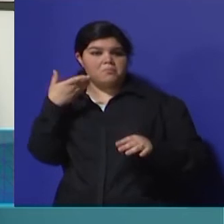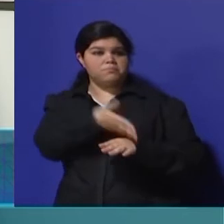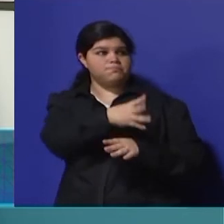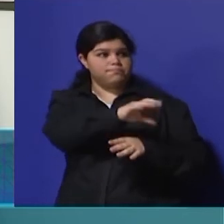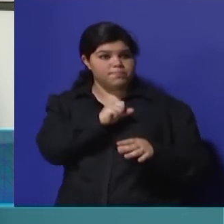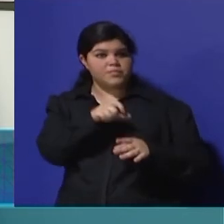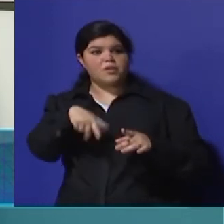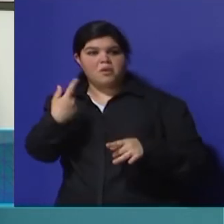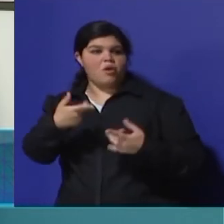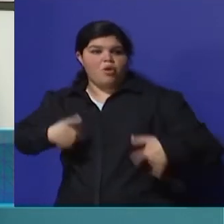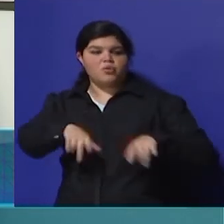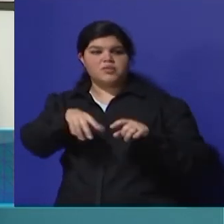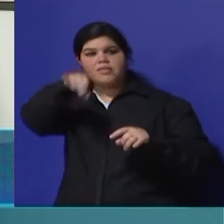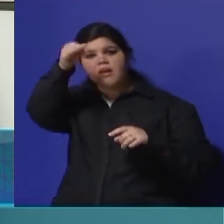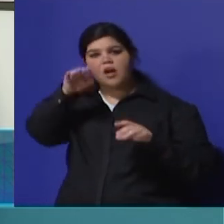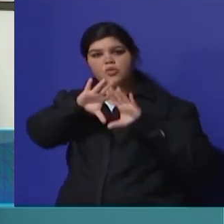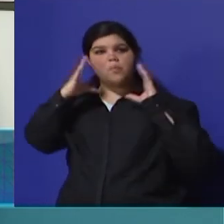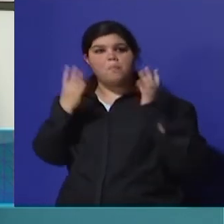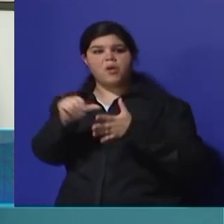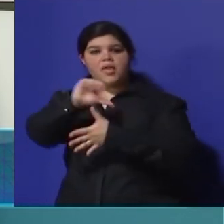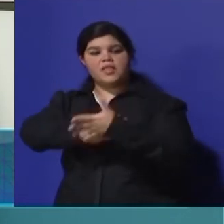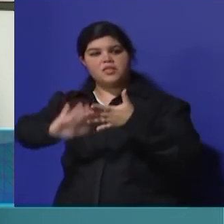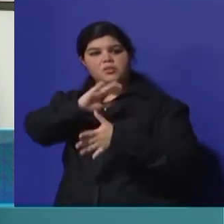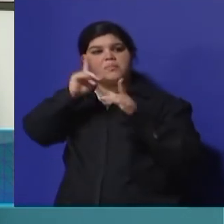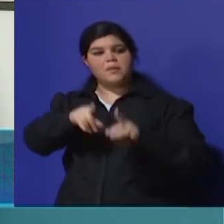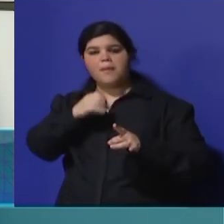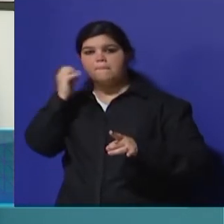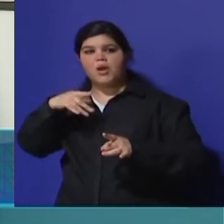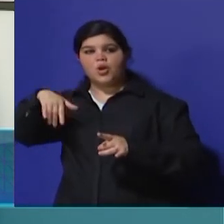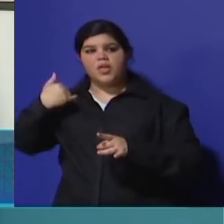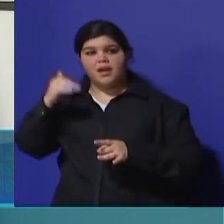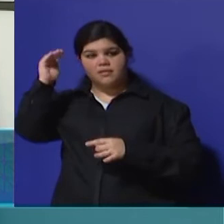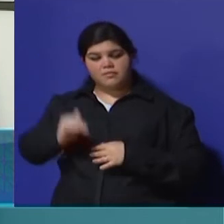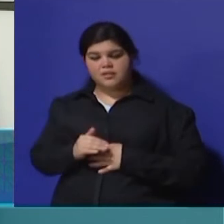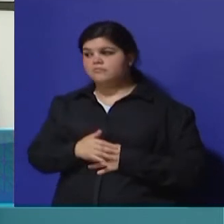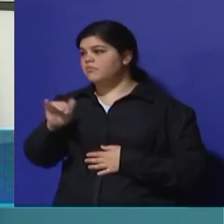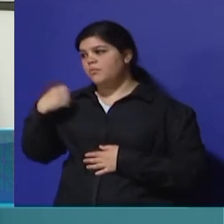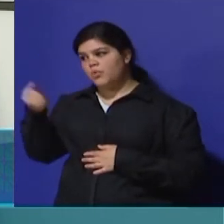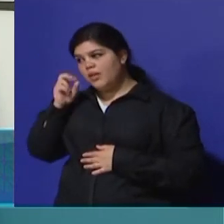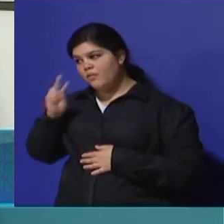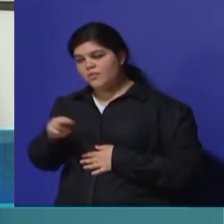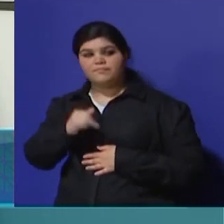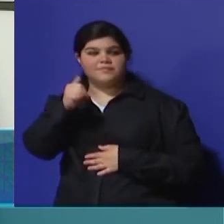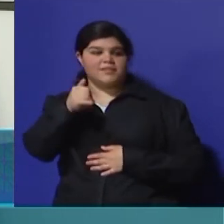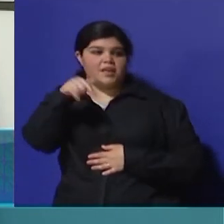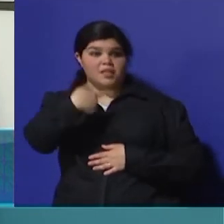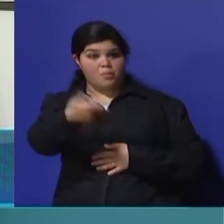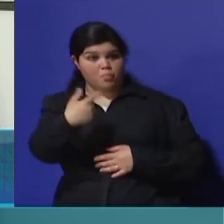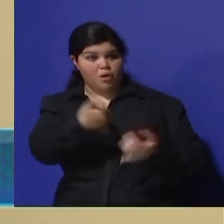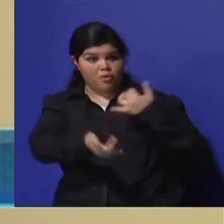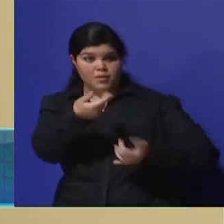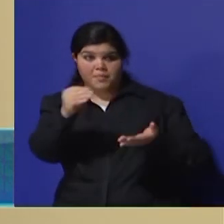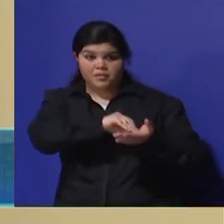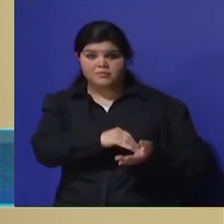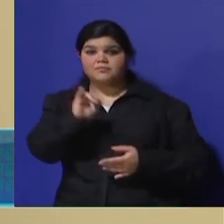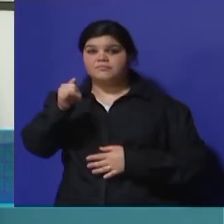podés ver obras de todo el mundo, o de toda Latinoamérica, más las mejores obras del país. Hay que aprovechar, hay que ir a ver teatro. Gis, en un ratito seguimos con más información.